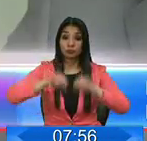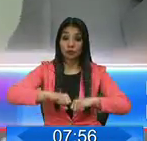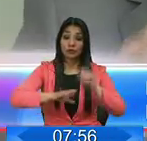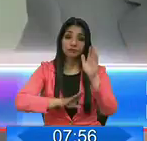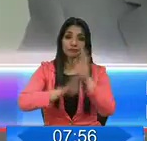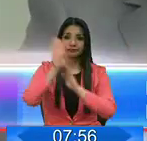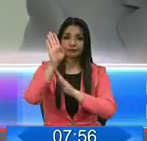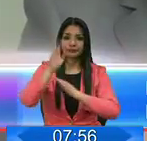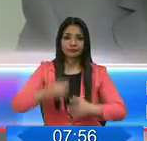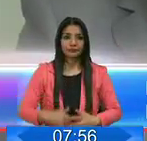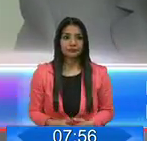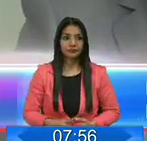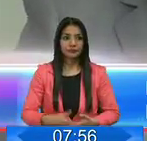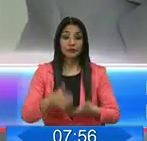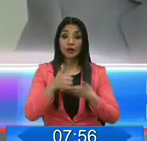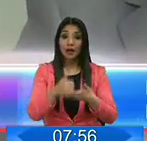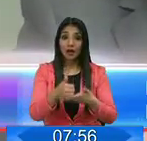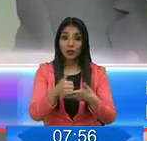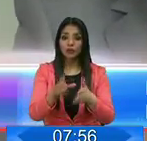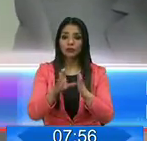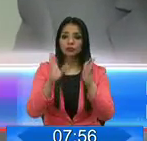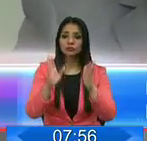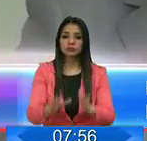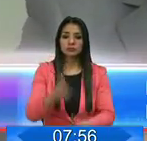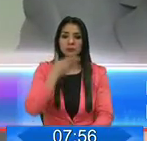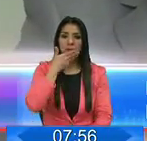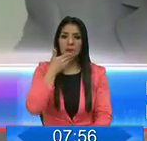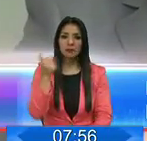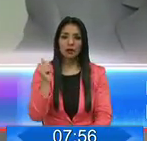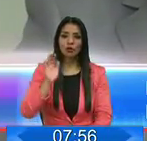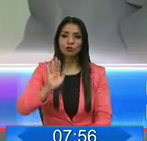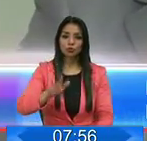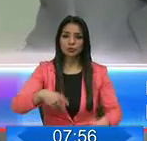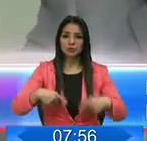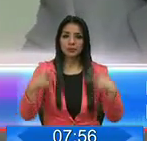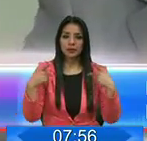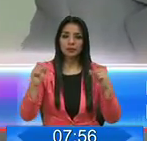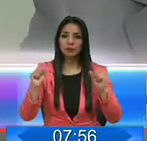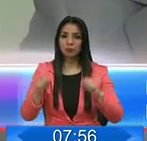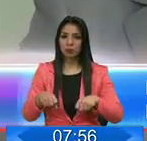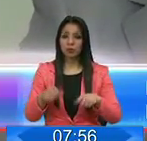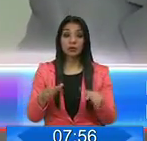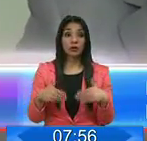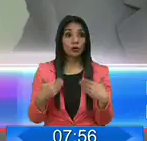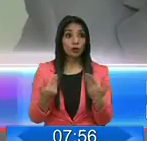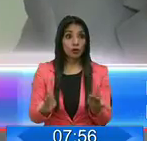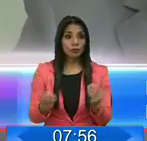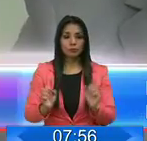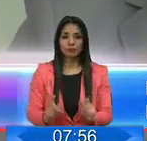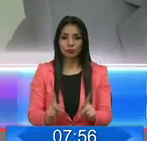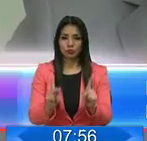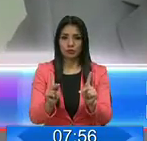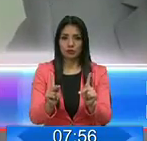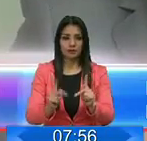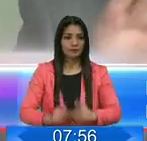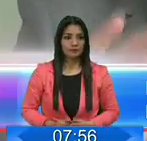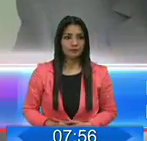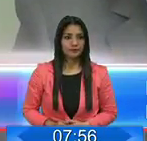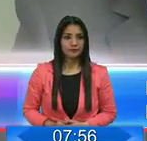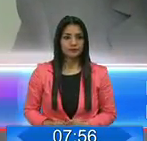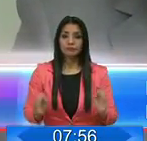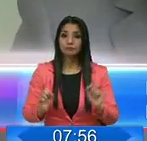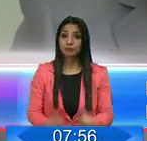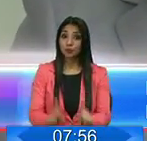ayudar a la ciudadanía a mejorar su condición de vida a través de oportunidades. Nosotros lo que damos son